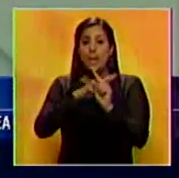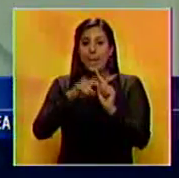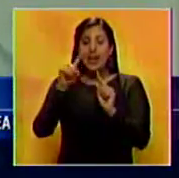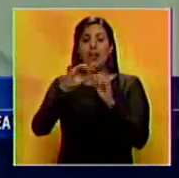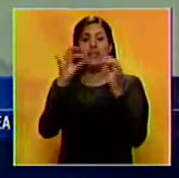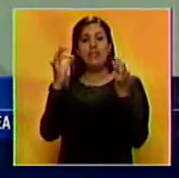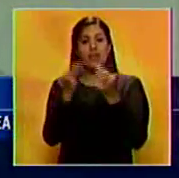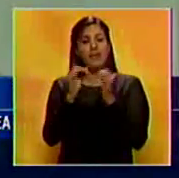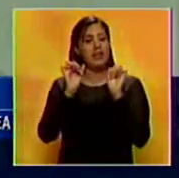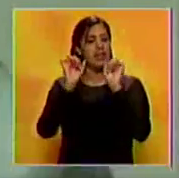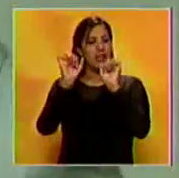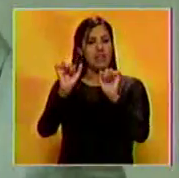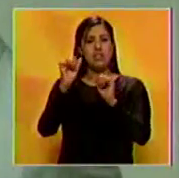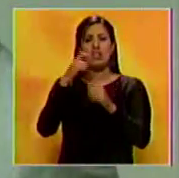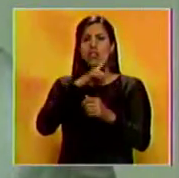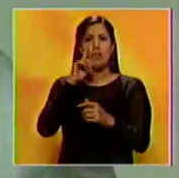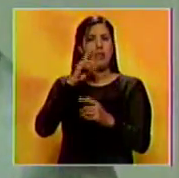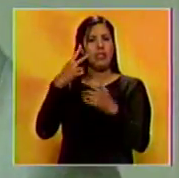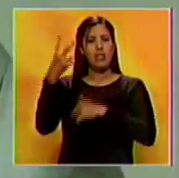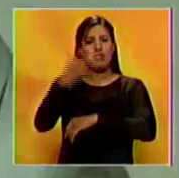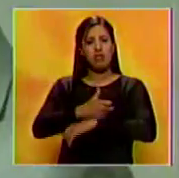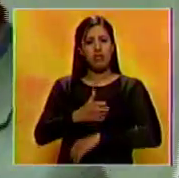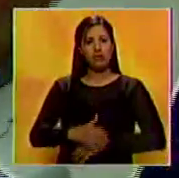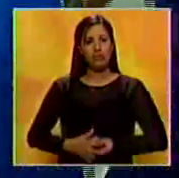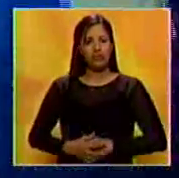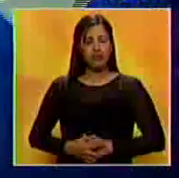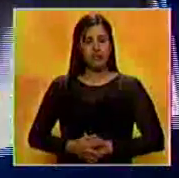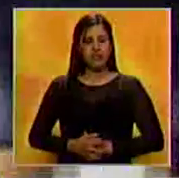embargo, sus familiares rechazan el diagnóstico.